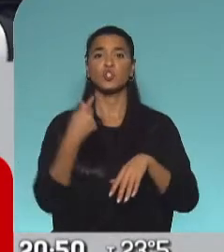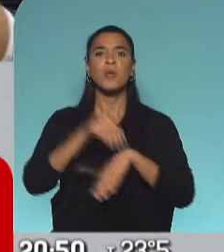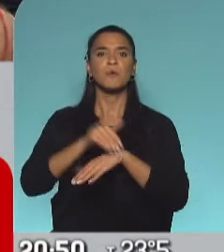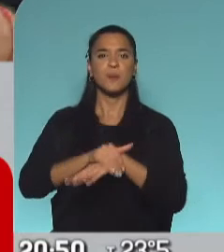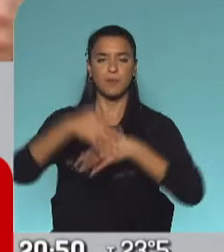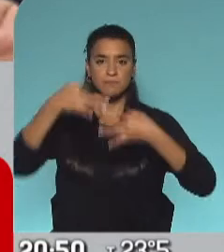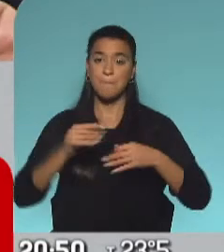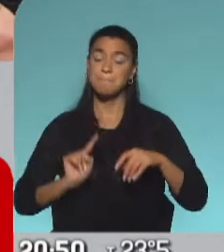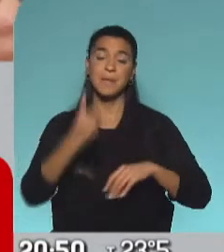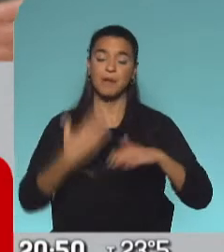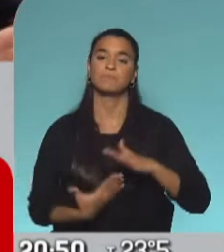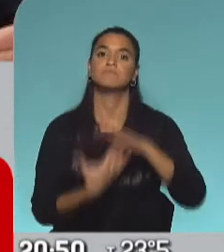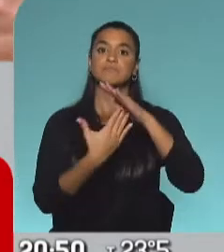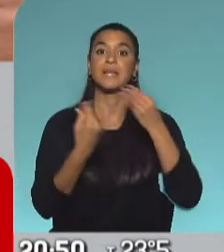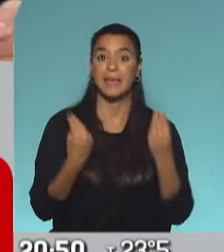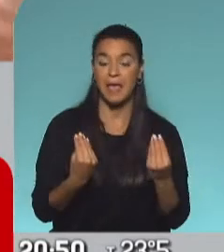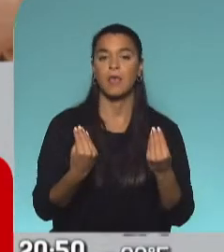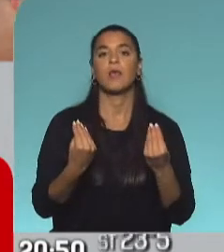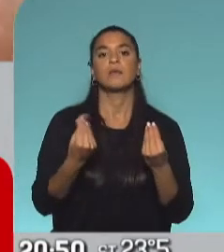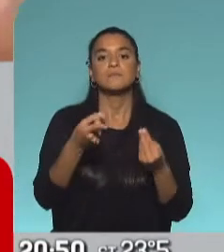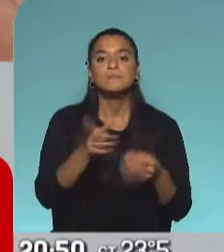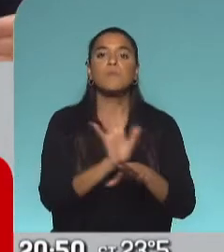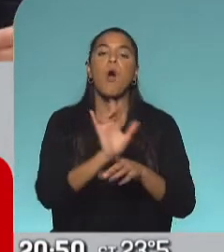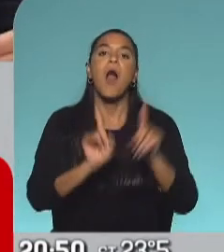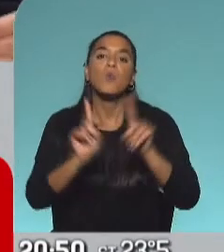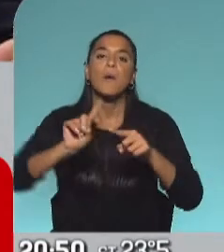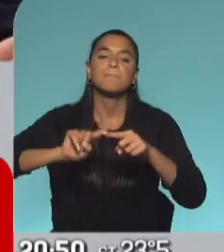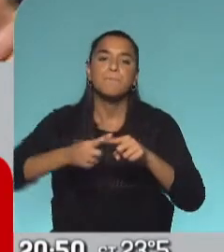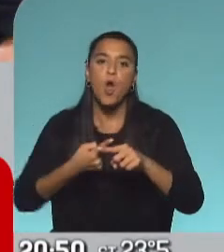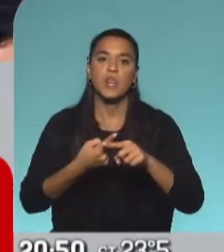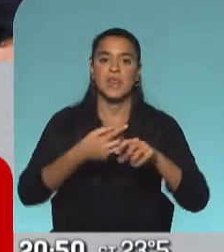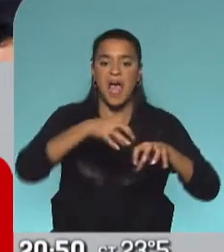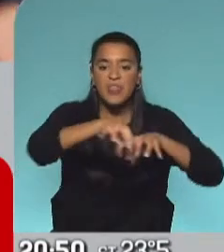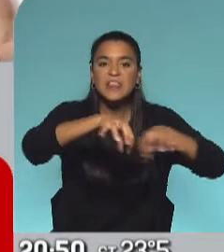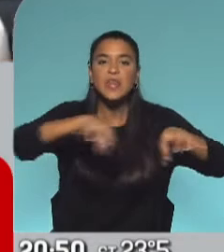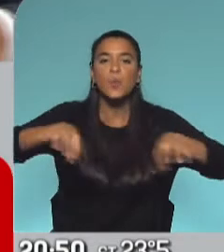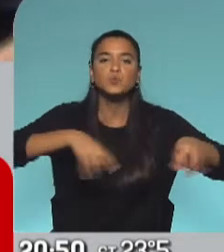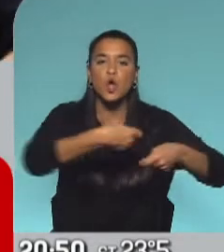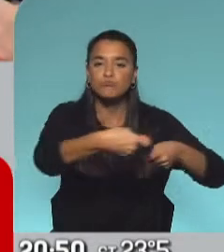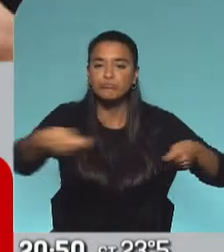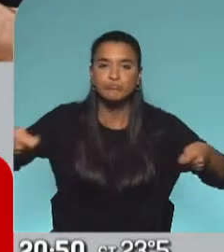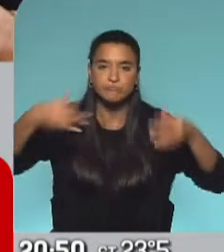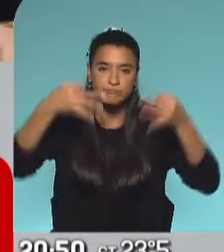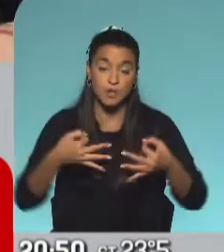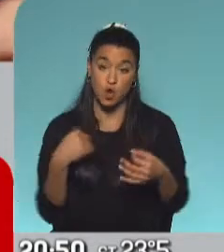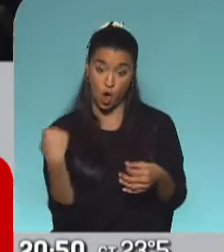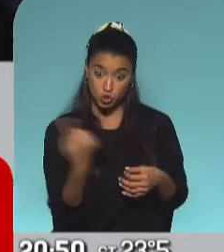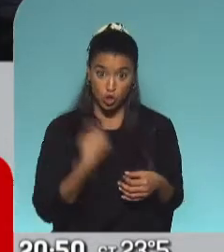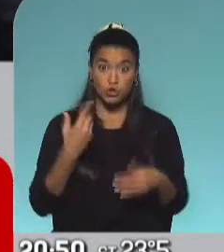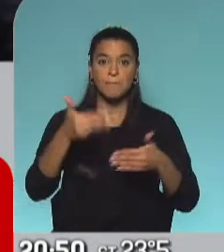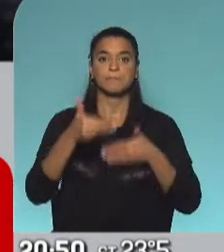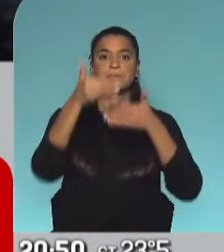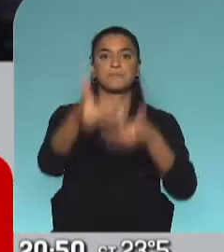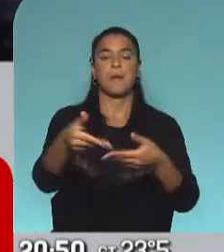era lo primero y primordial, era bueno, empezar con algunas políticas redistributivas. Entonces lo que hicimos fue prorrogar